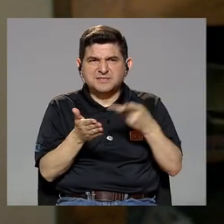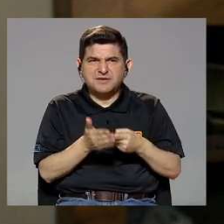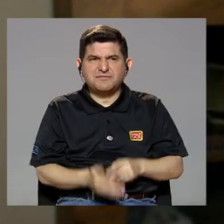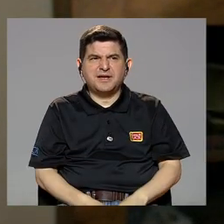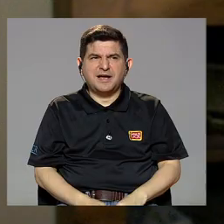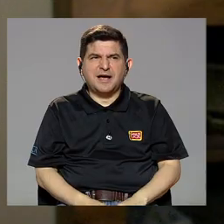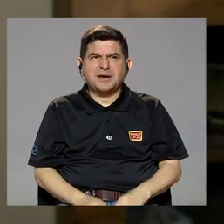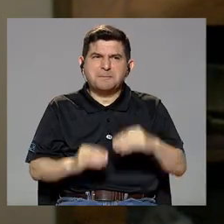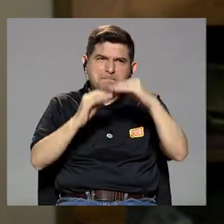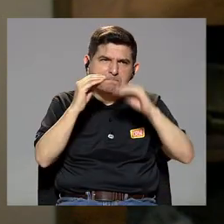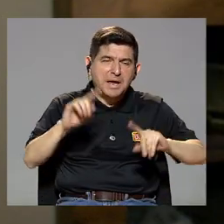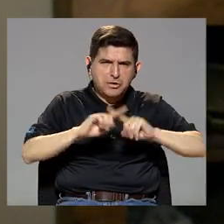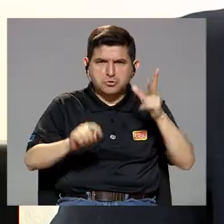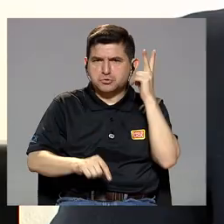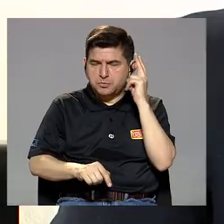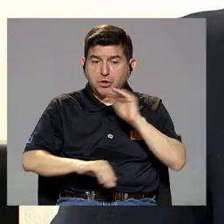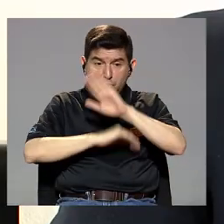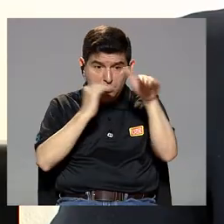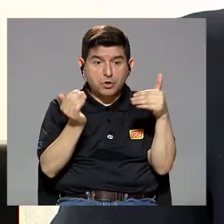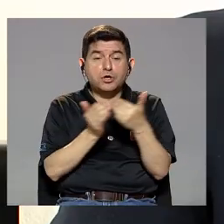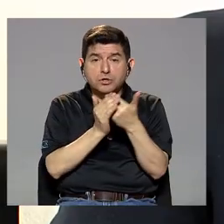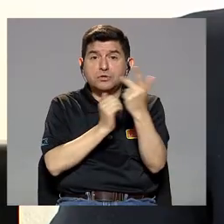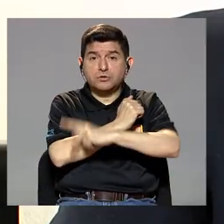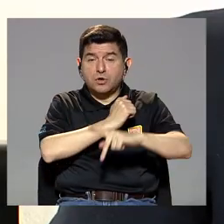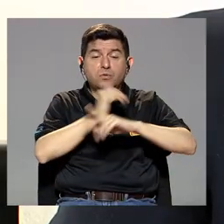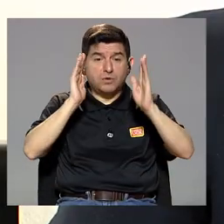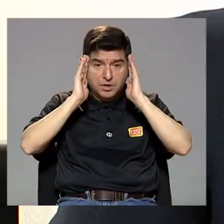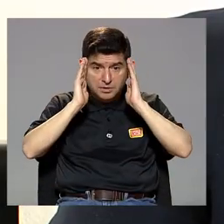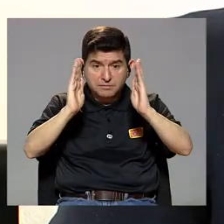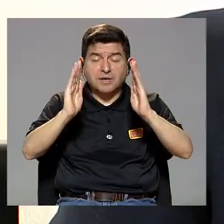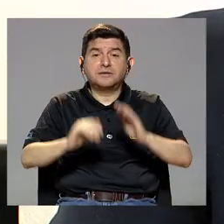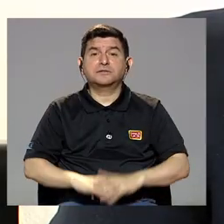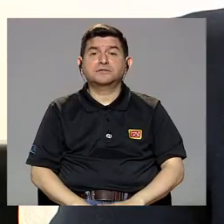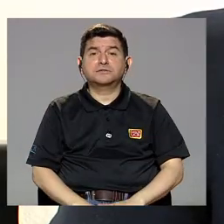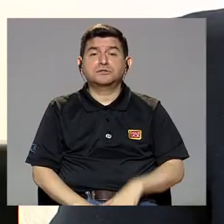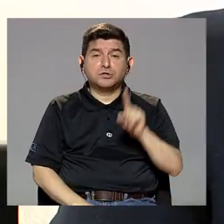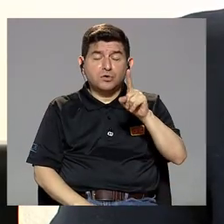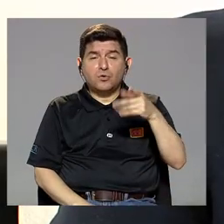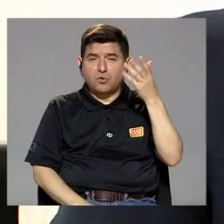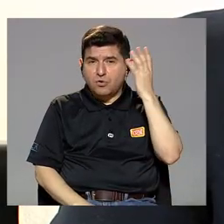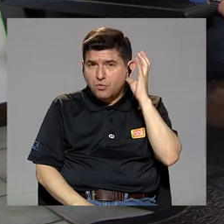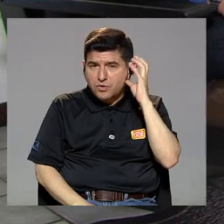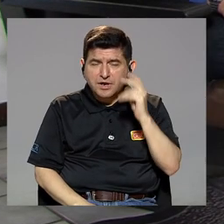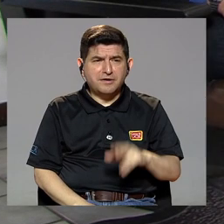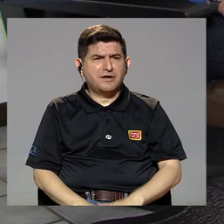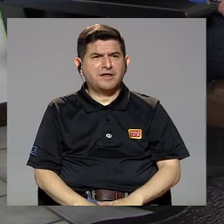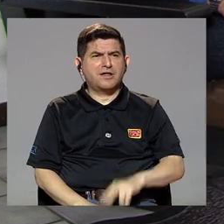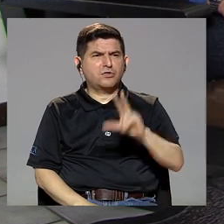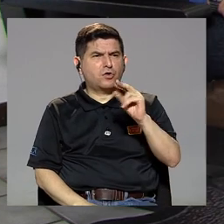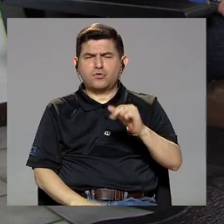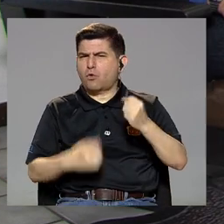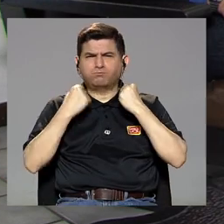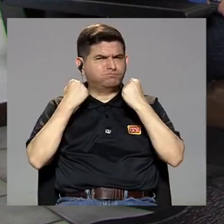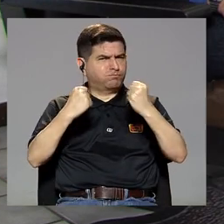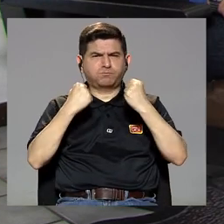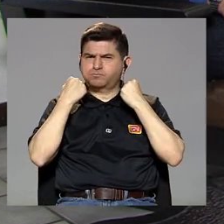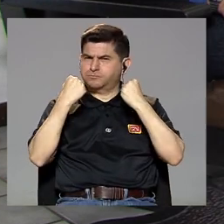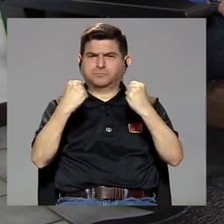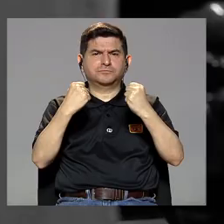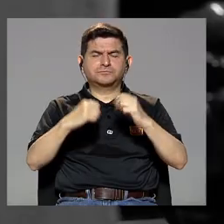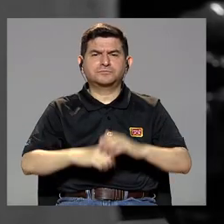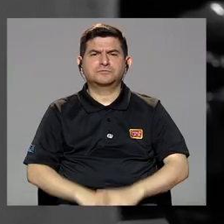prácticamente cubríamos todo el todo el país con una emisora que no era tan potentísima verdad